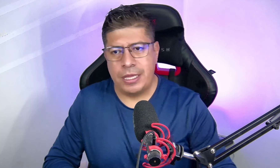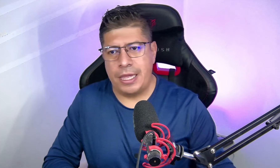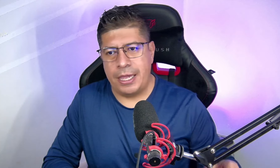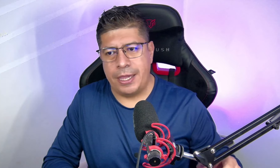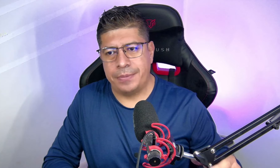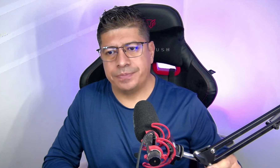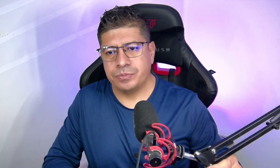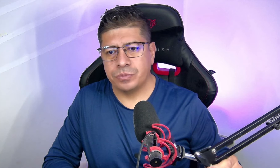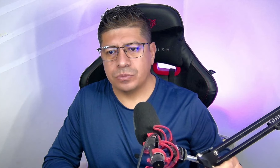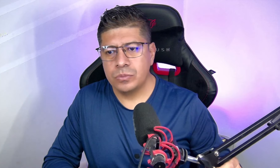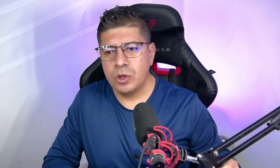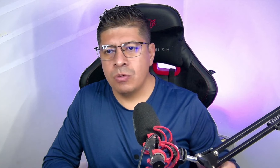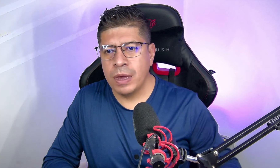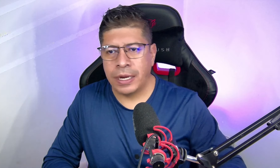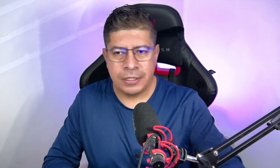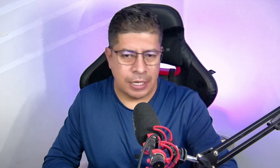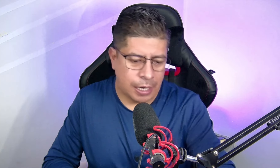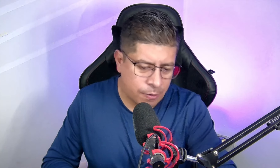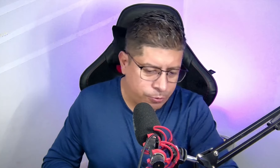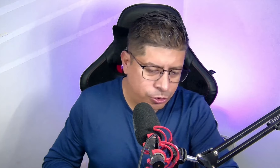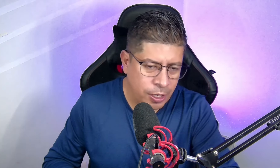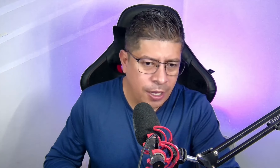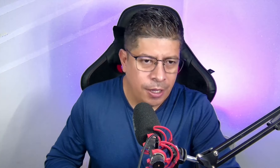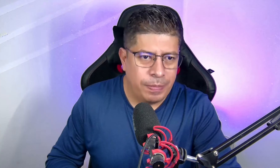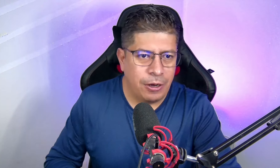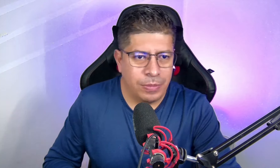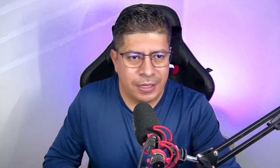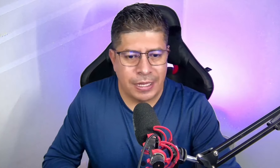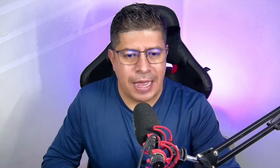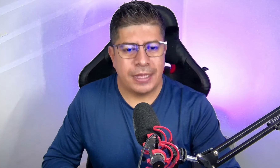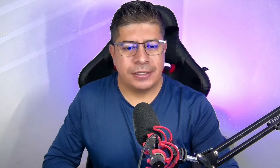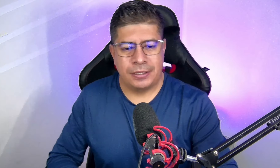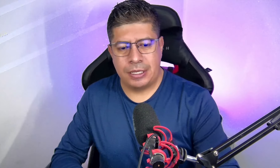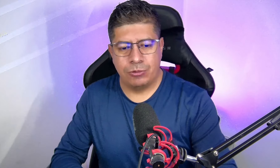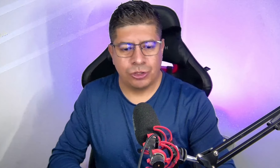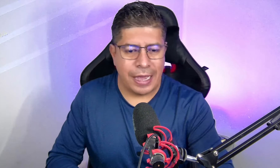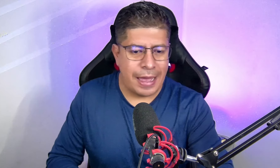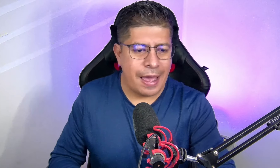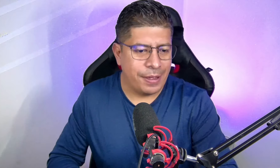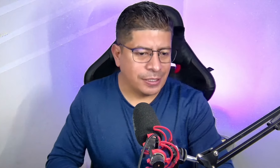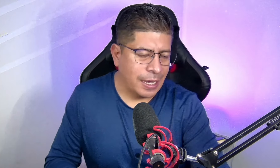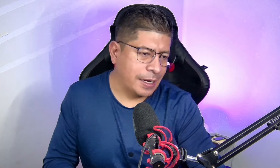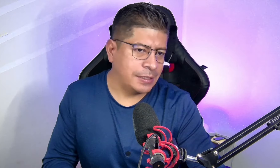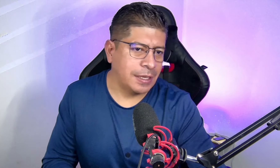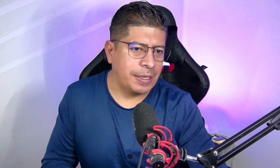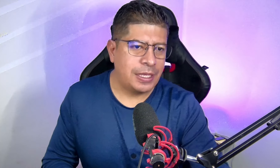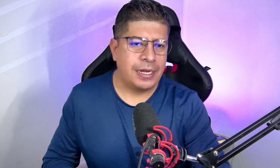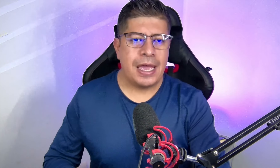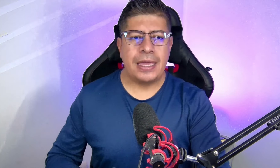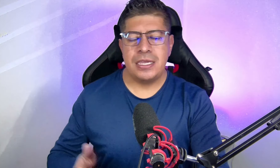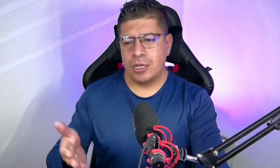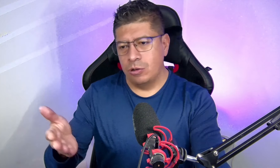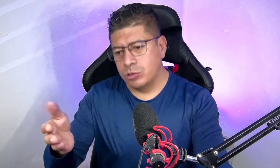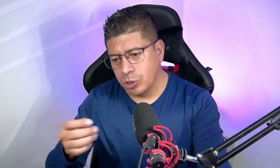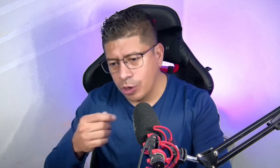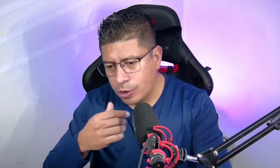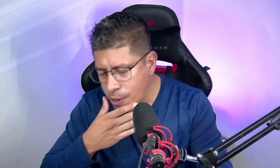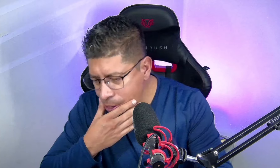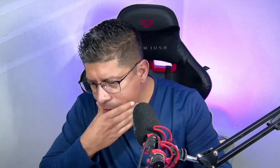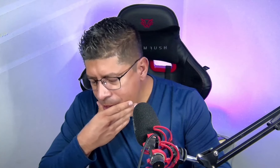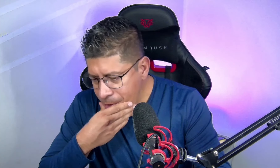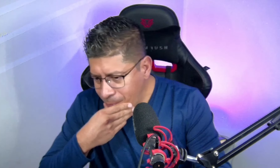pública de Omar García harf pero mientras se busca avanzar en esta materia